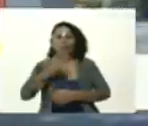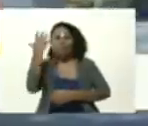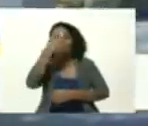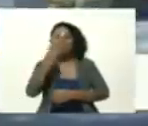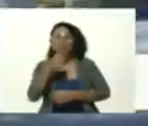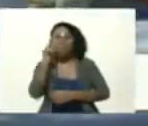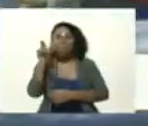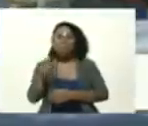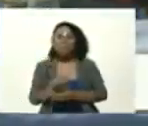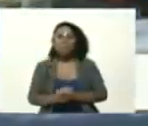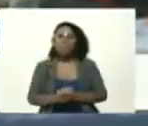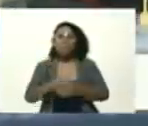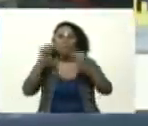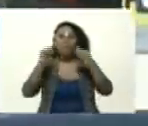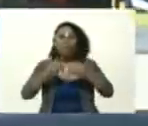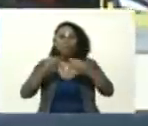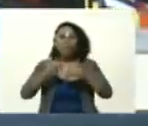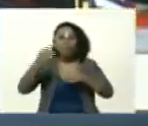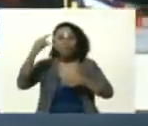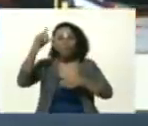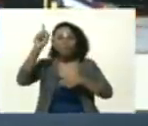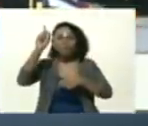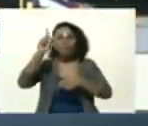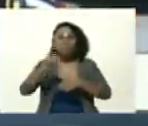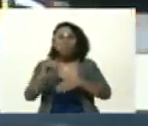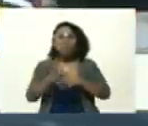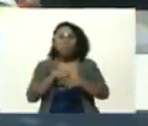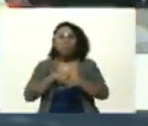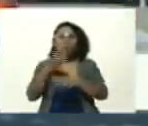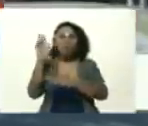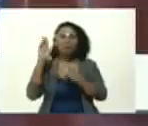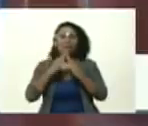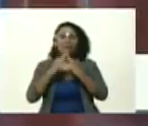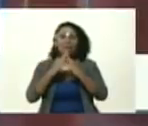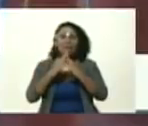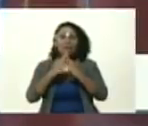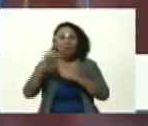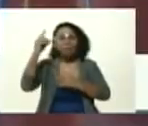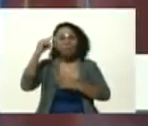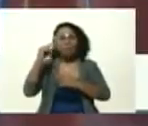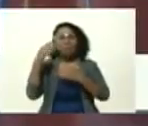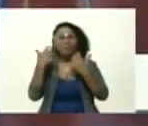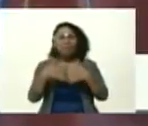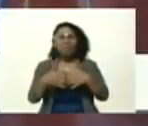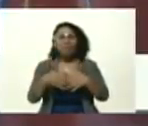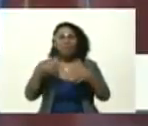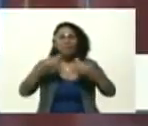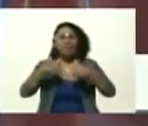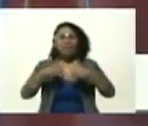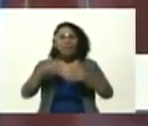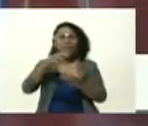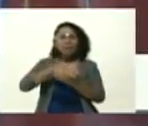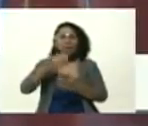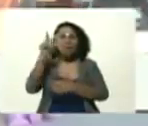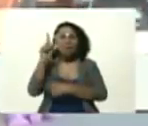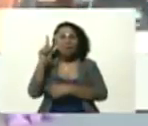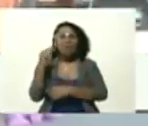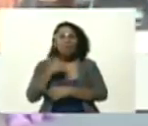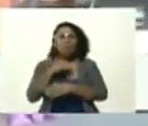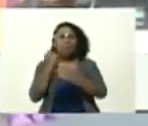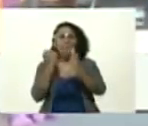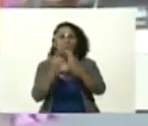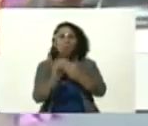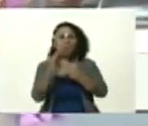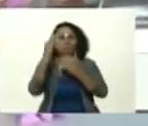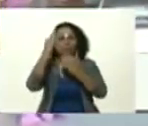Jonás Reyes. Hoy día también jueves de vivienda y día de la industria, presidente. Desde aquí el estado Lara le mandamos nuestro